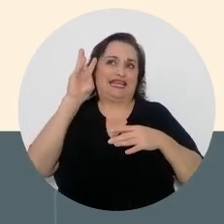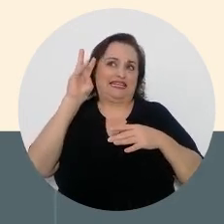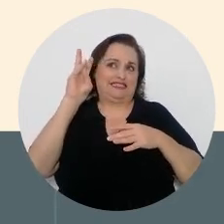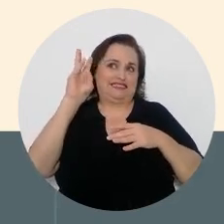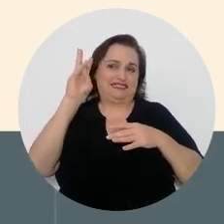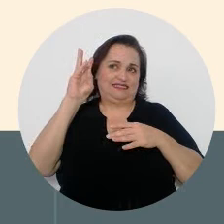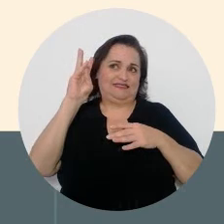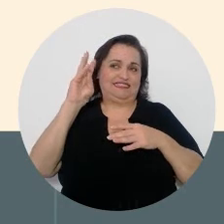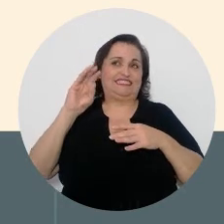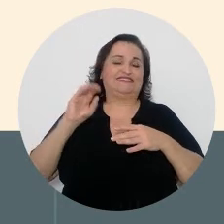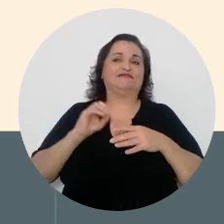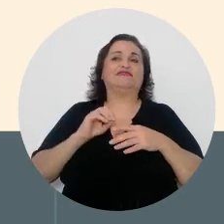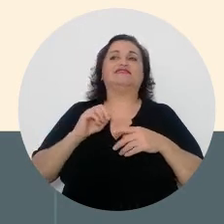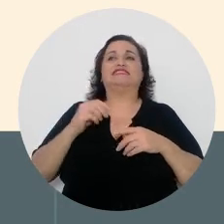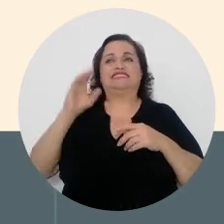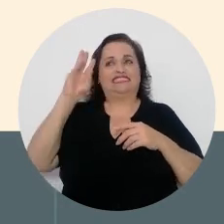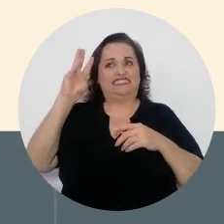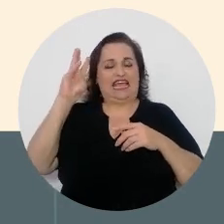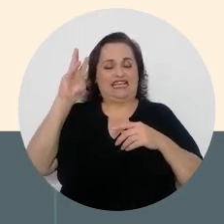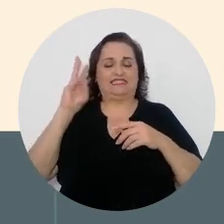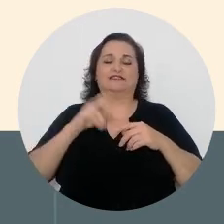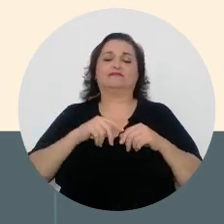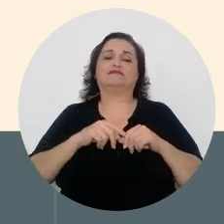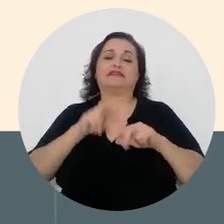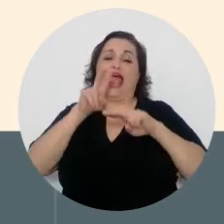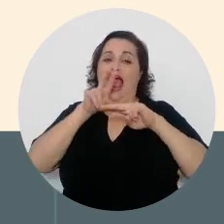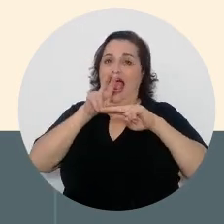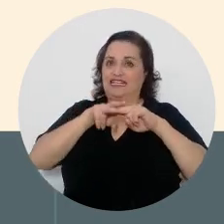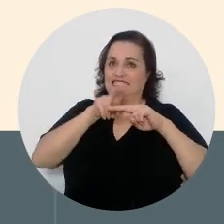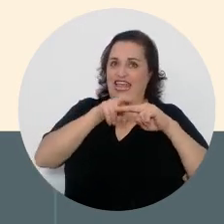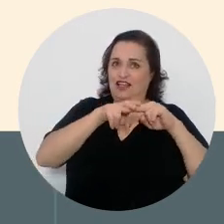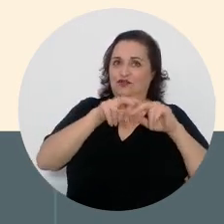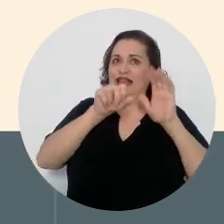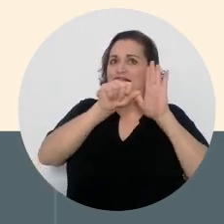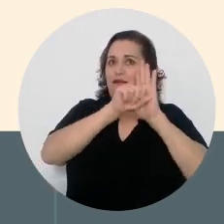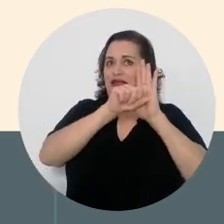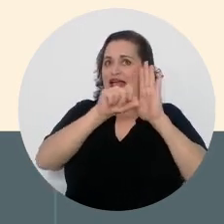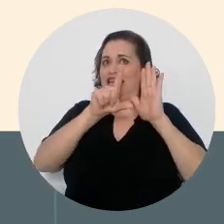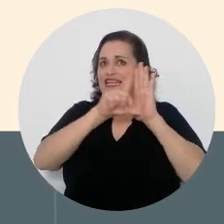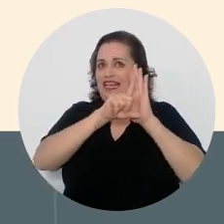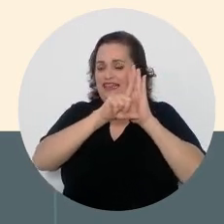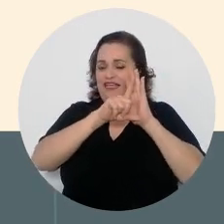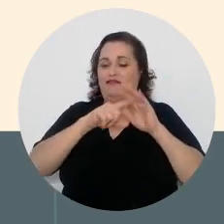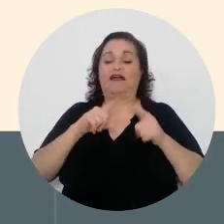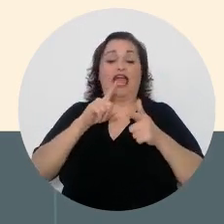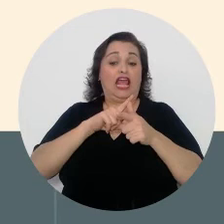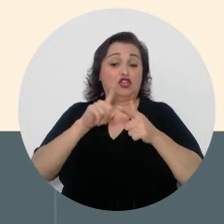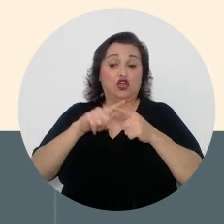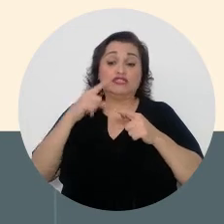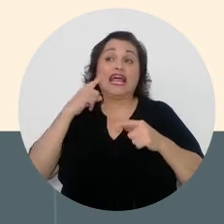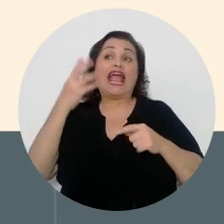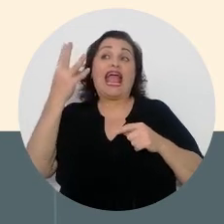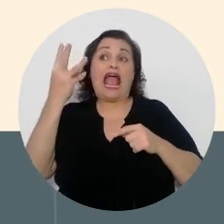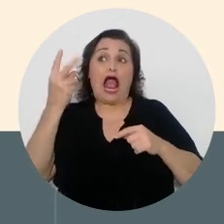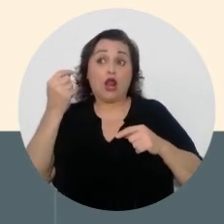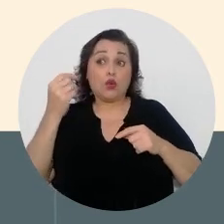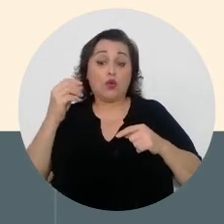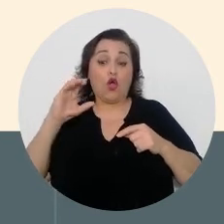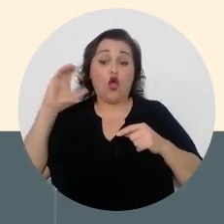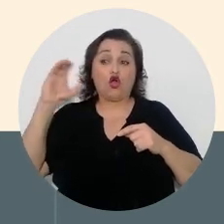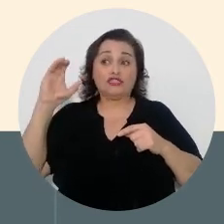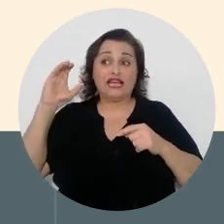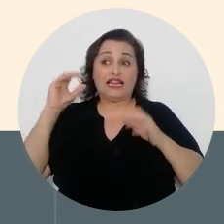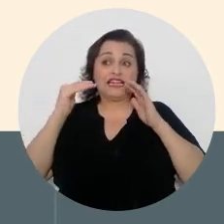magnitud de la circunscripción electoral son 6. Entonces, siendo así, el